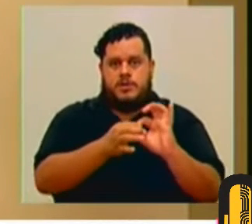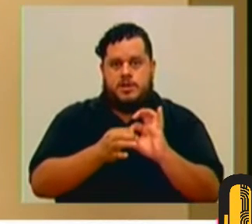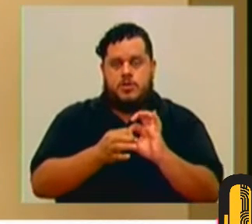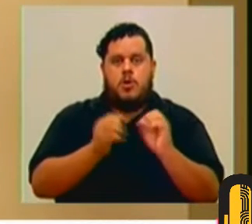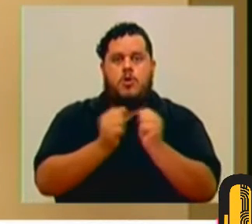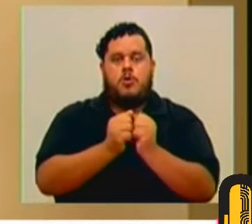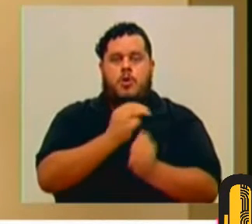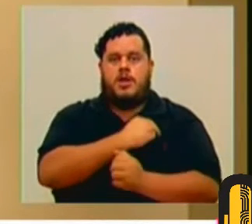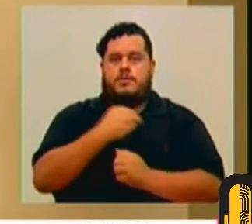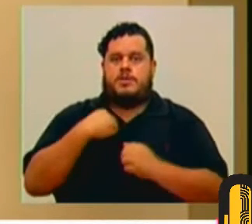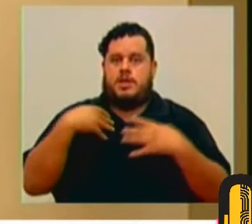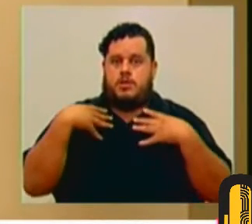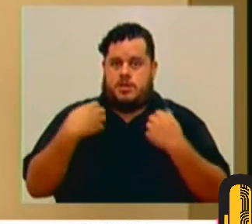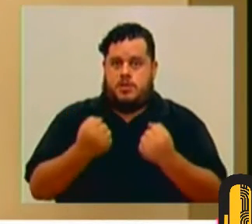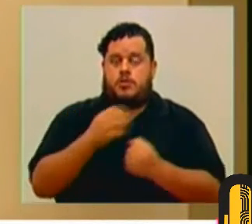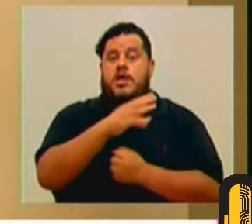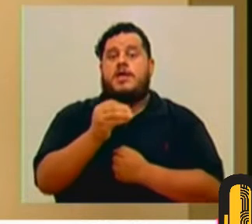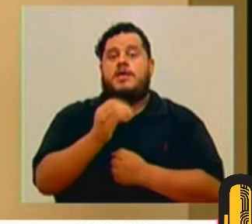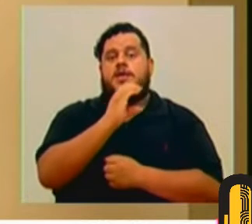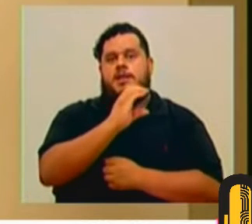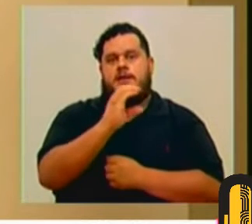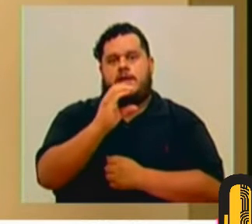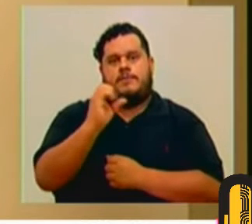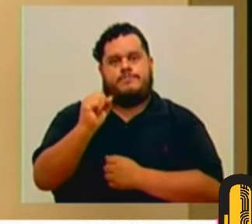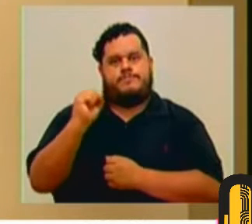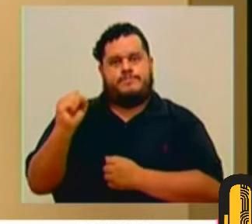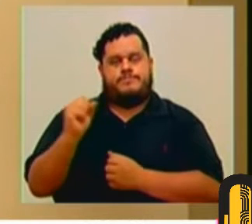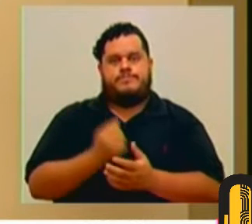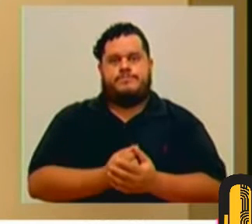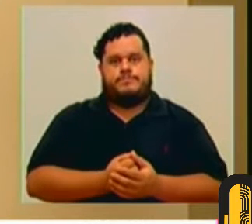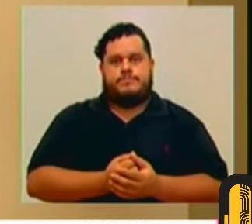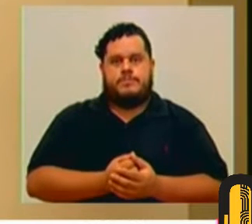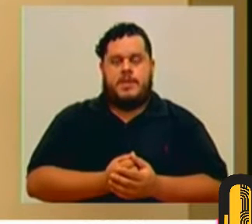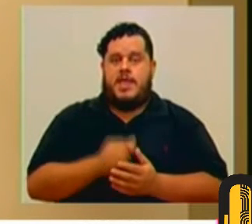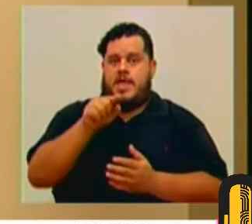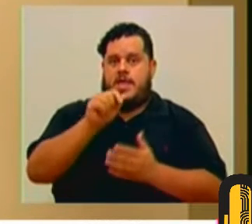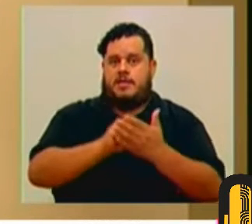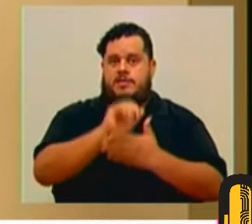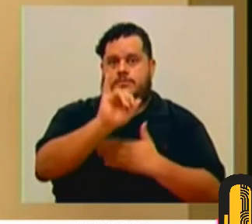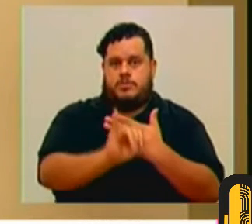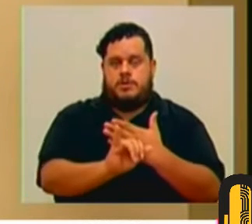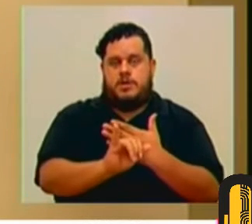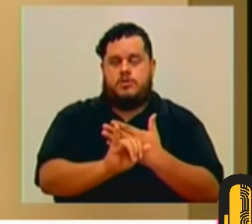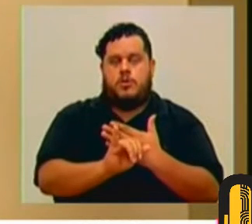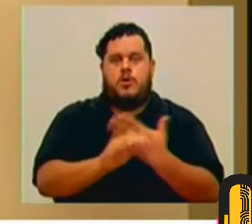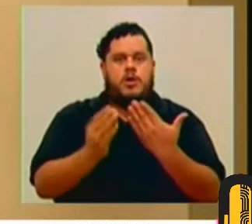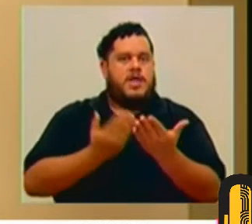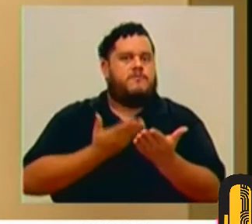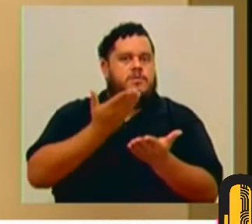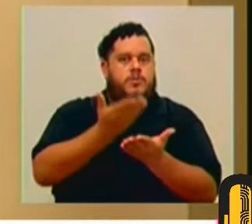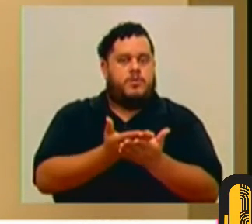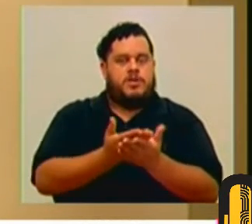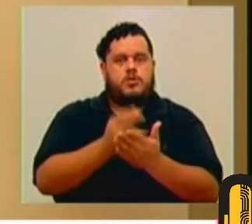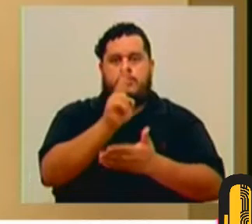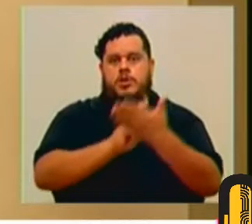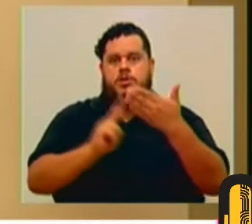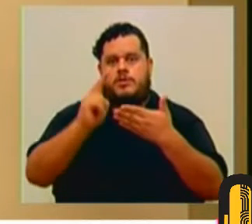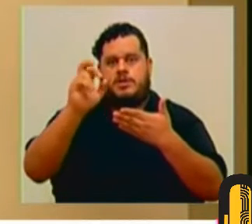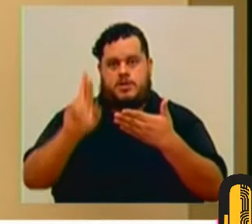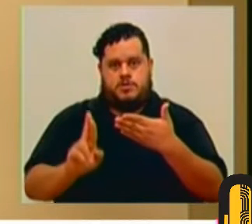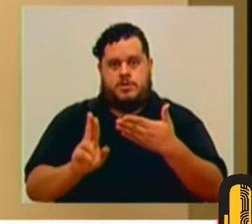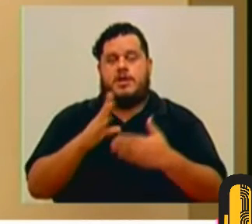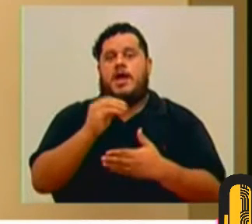el Ministerio de Salud y la Caja Costarricense del Seguro Social. Este proyecto fue propuesto por la Universidad de Costa